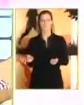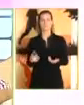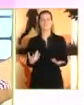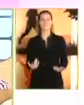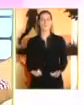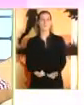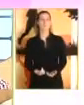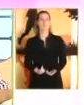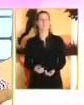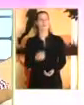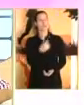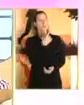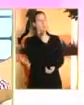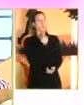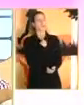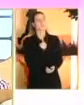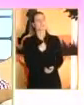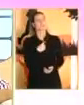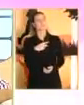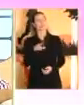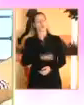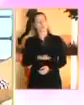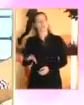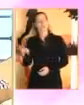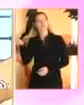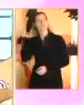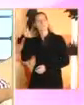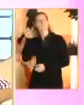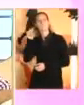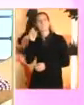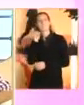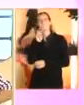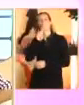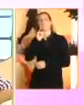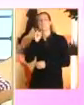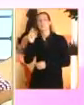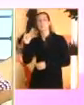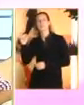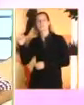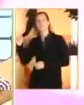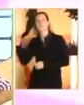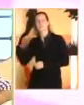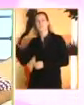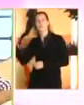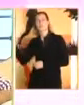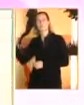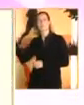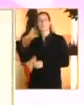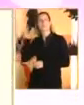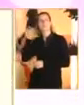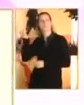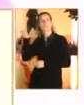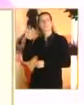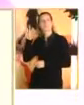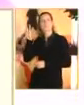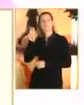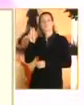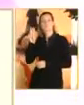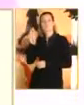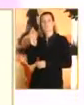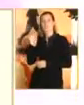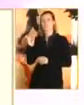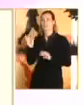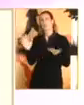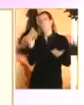oye pitidos, ¿no? Pero ¿qué otros ruidos oye? Es decir, ¿puede distinguir la música? Sí, sí, no, vamos a ver, él no es que